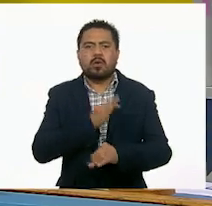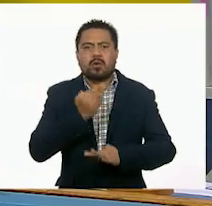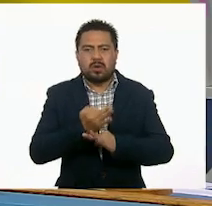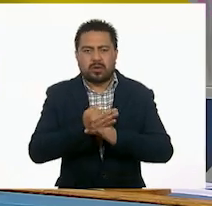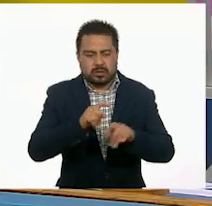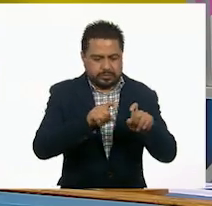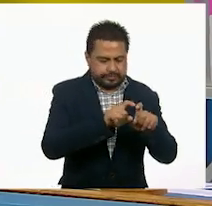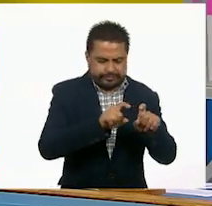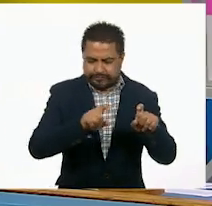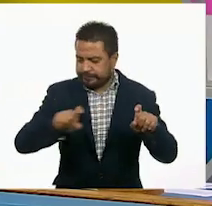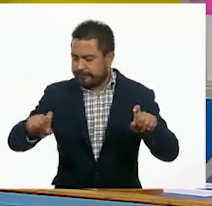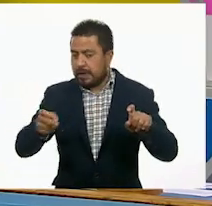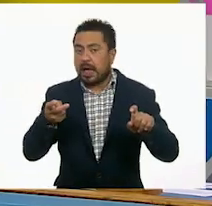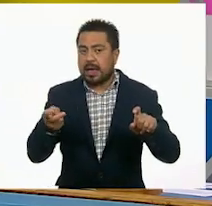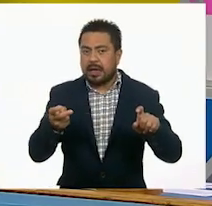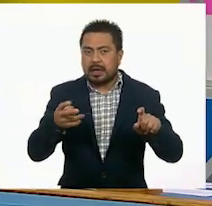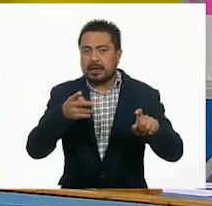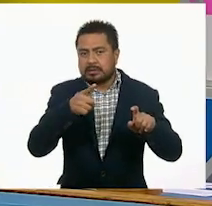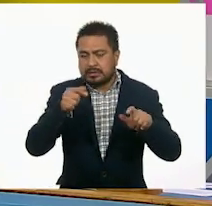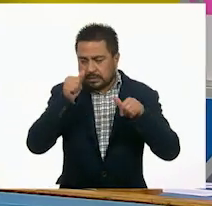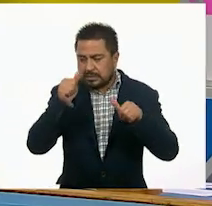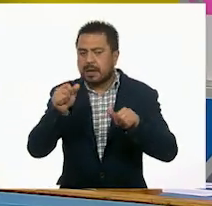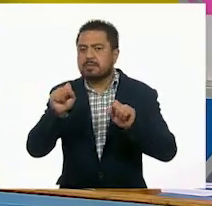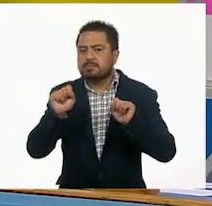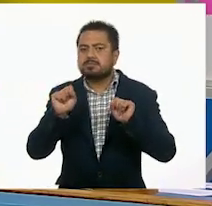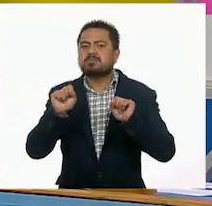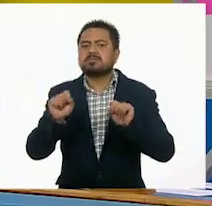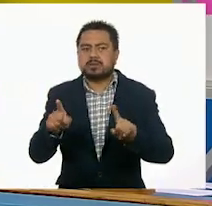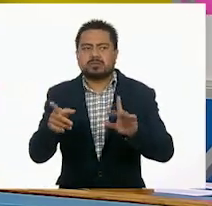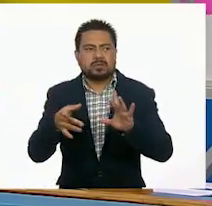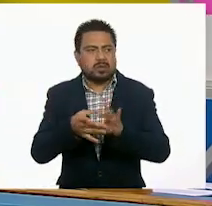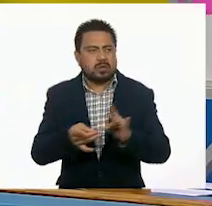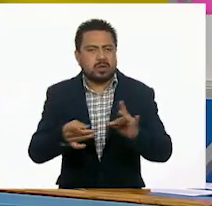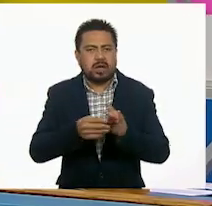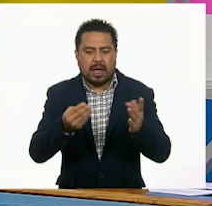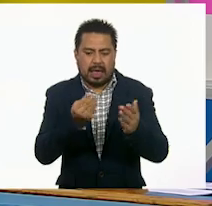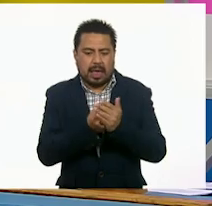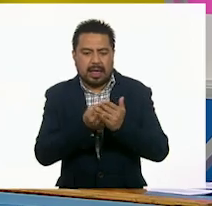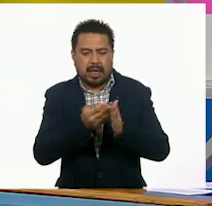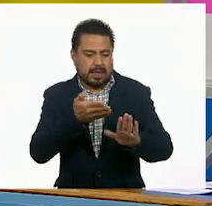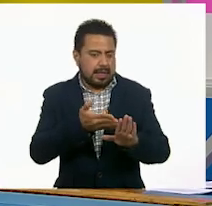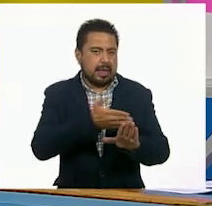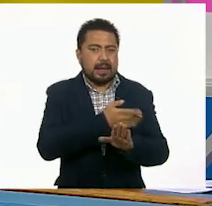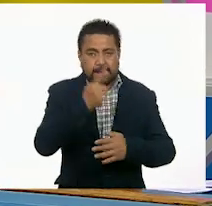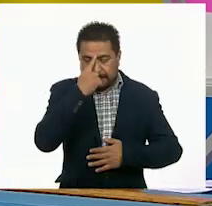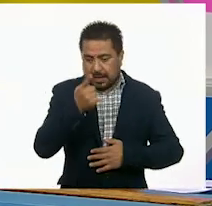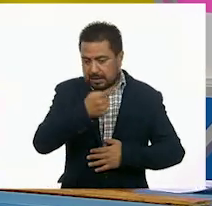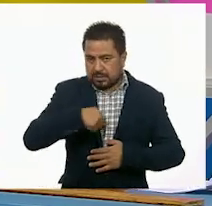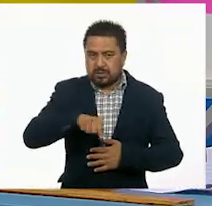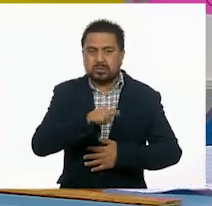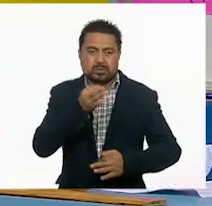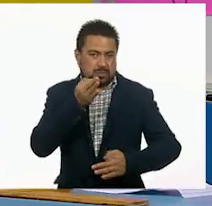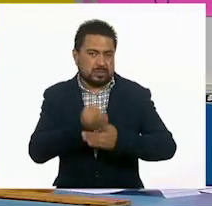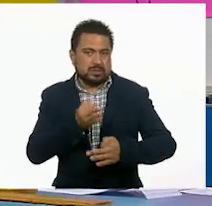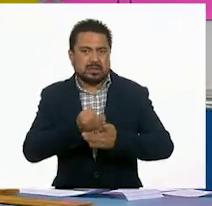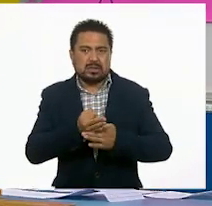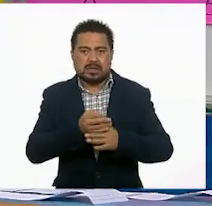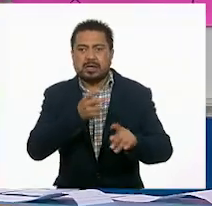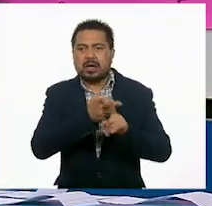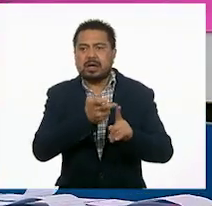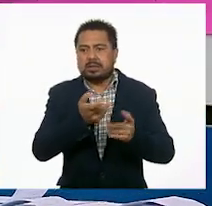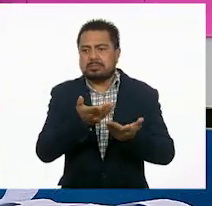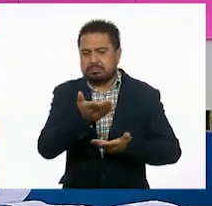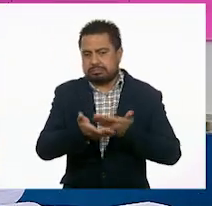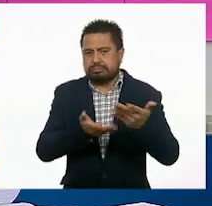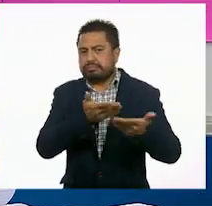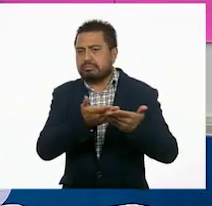trazar una línea. Y atendiendo a la misma indicación de la clase pasada, Para nosotros, esta es una